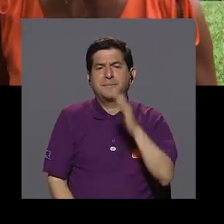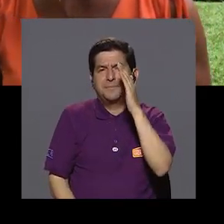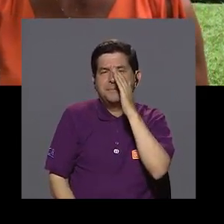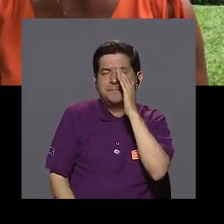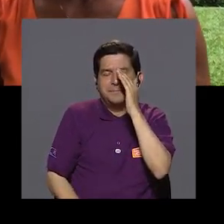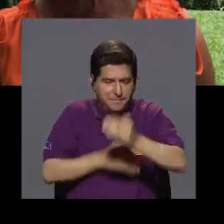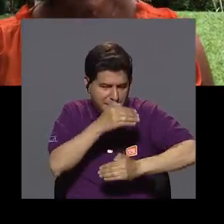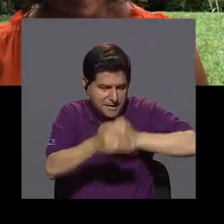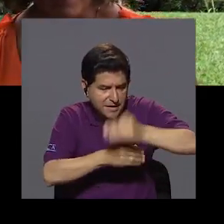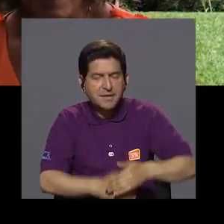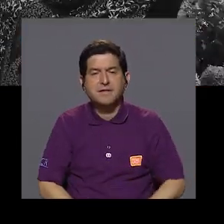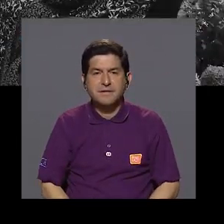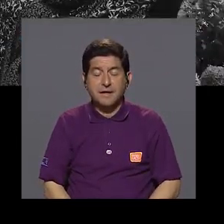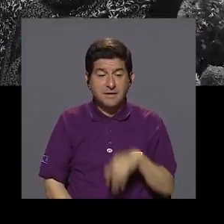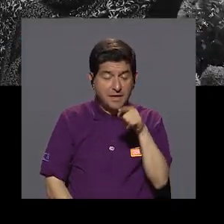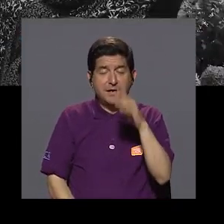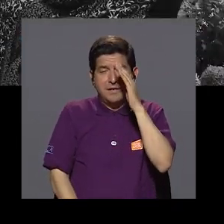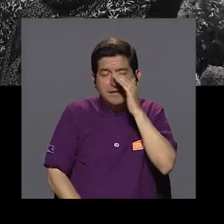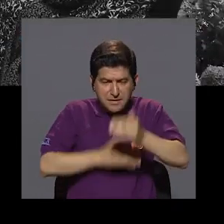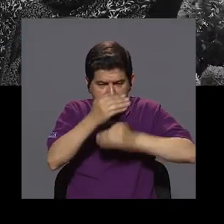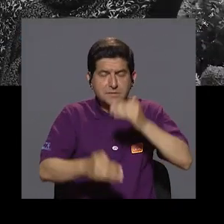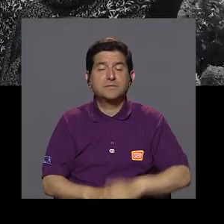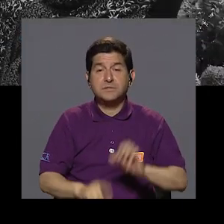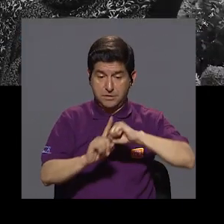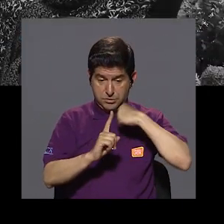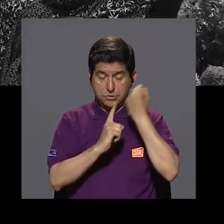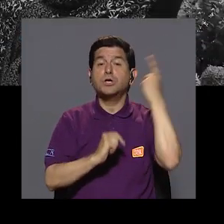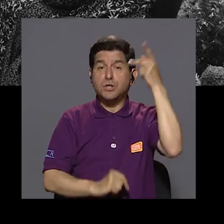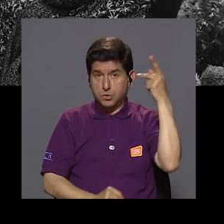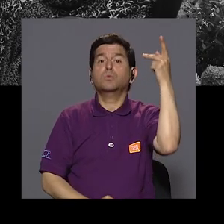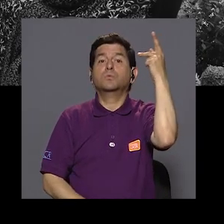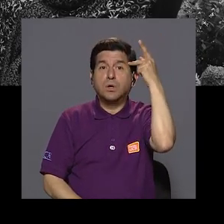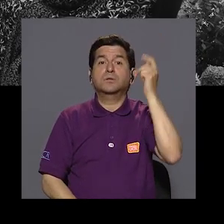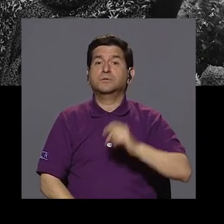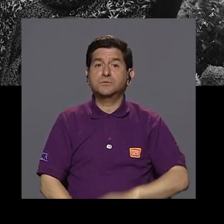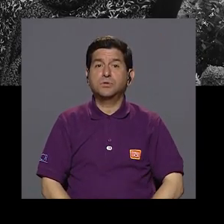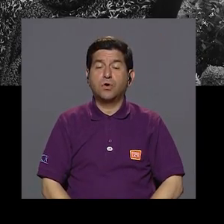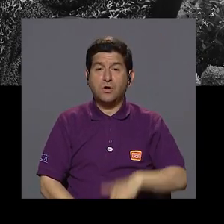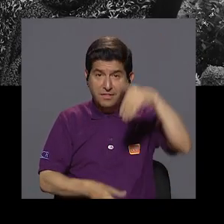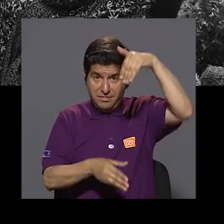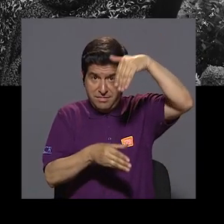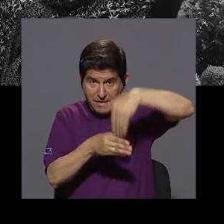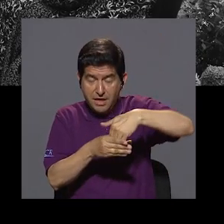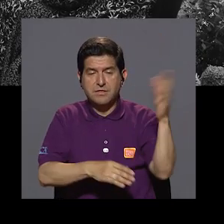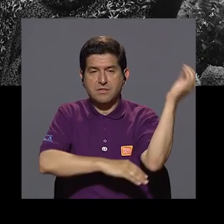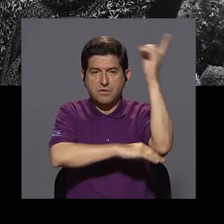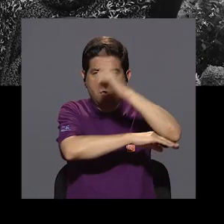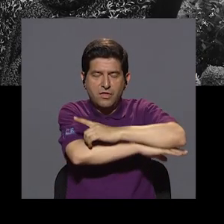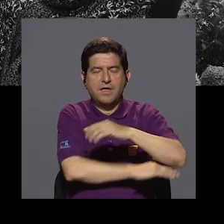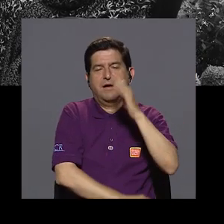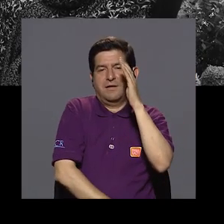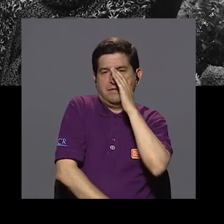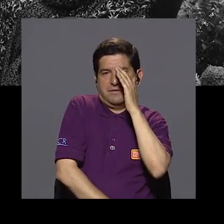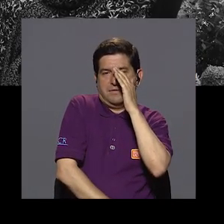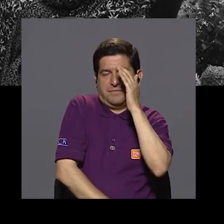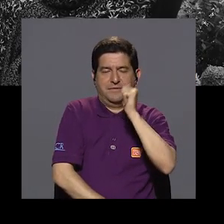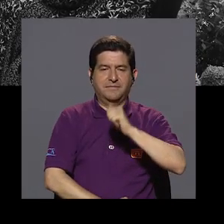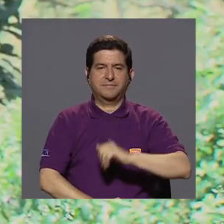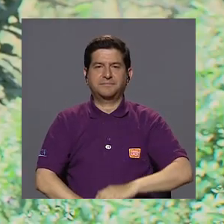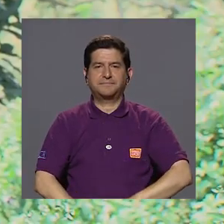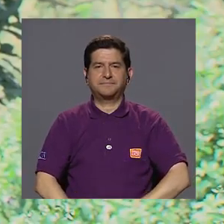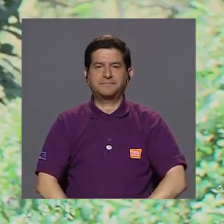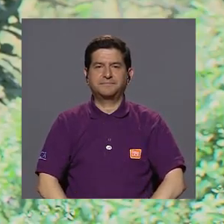tema de maternidad. El maternaje es además un asunto político en el marco del Día de las